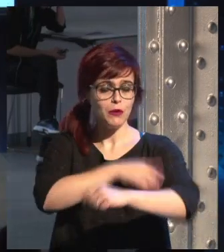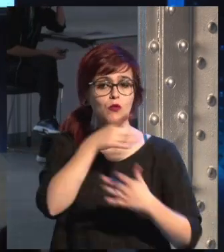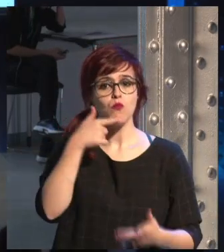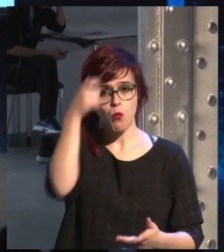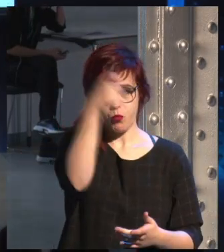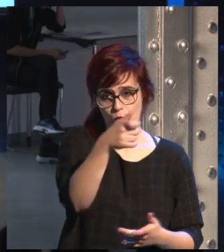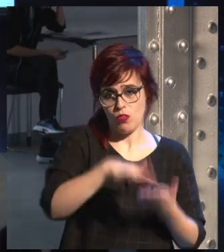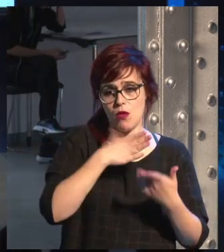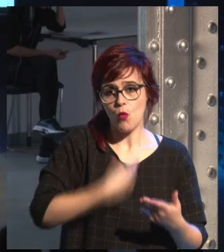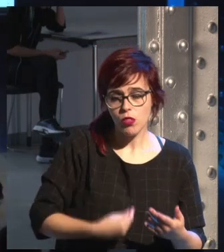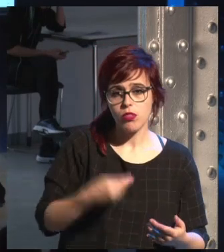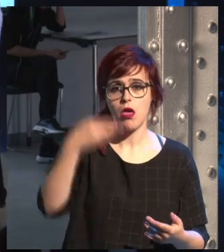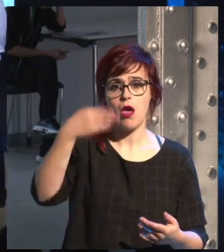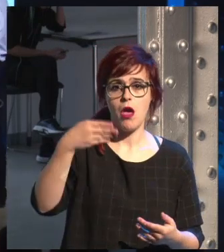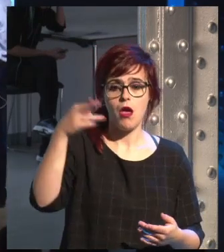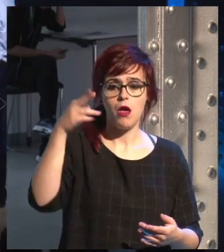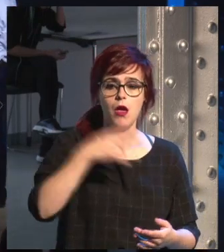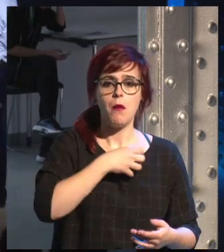Murcia que se llama Branca.